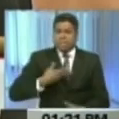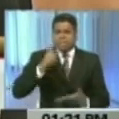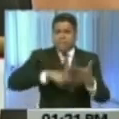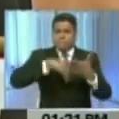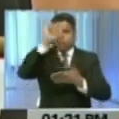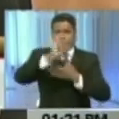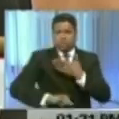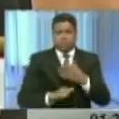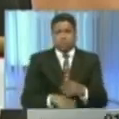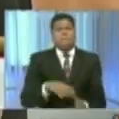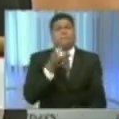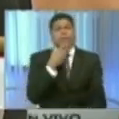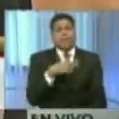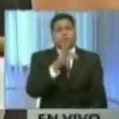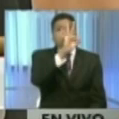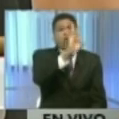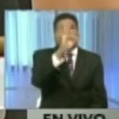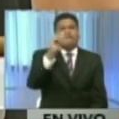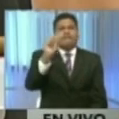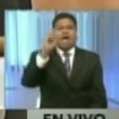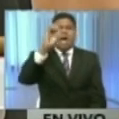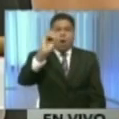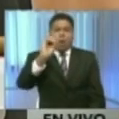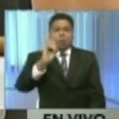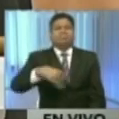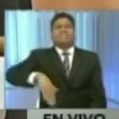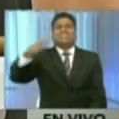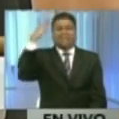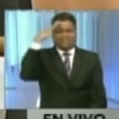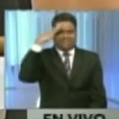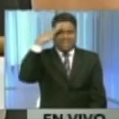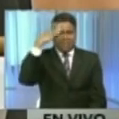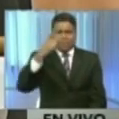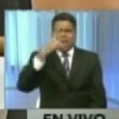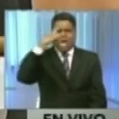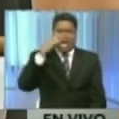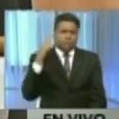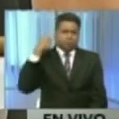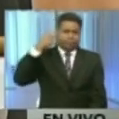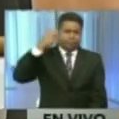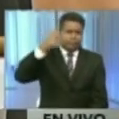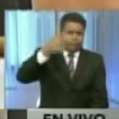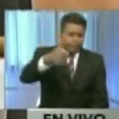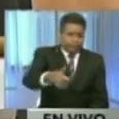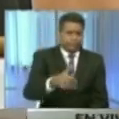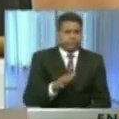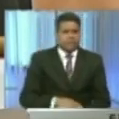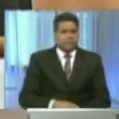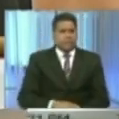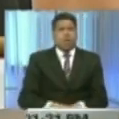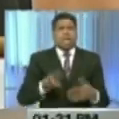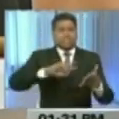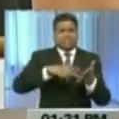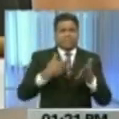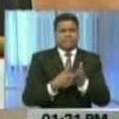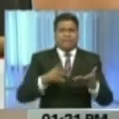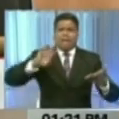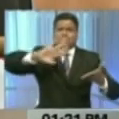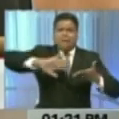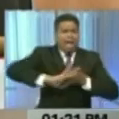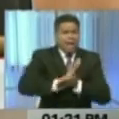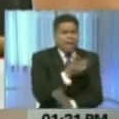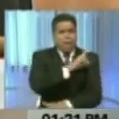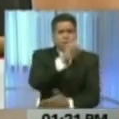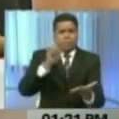el caso de la FAO, por ejemplo, que ha reconocido todos los años lo que ha significado la lucha contra la erradicación del hambre y la